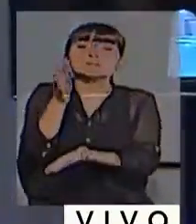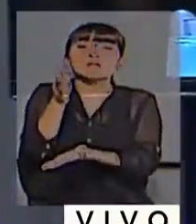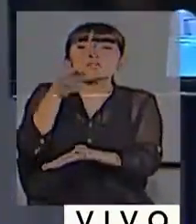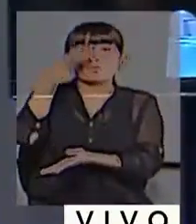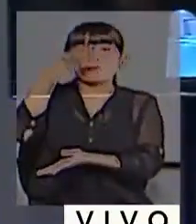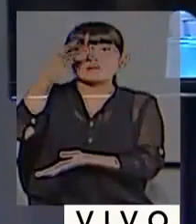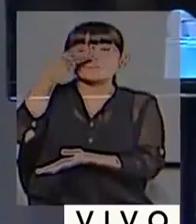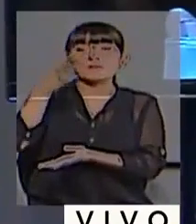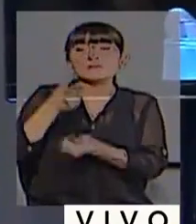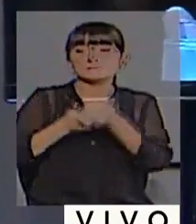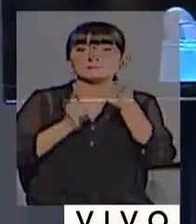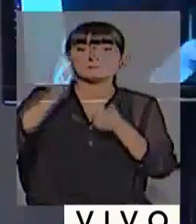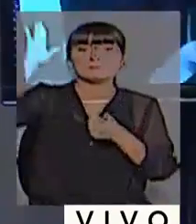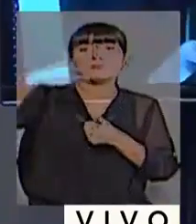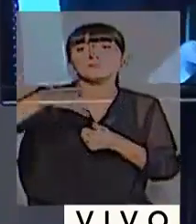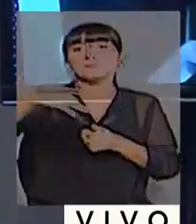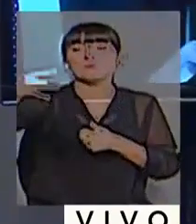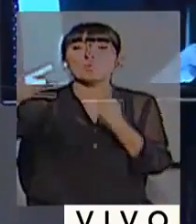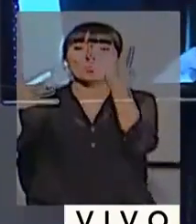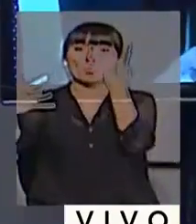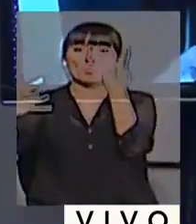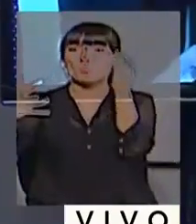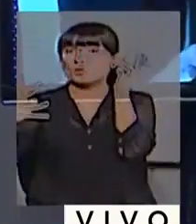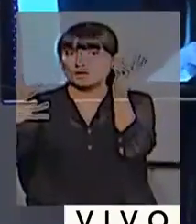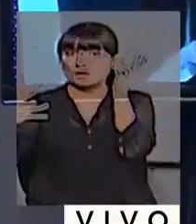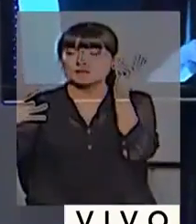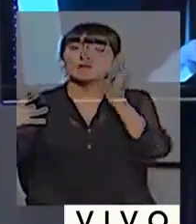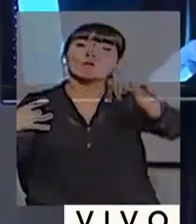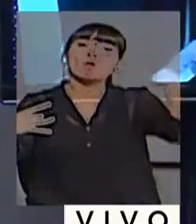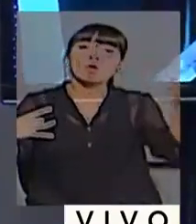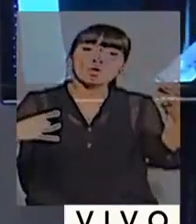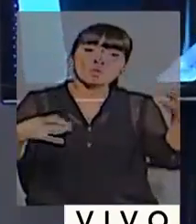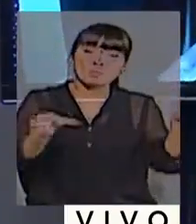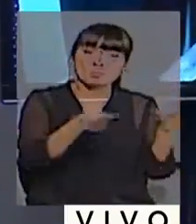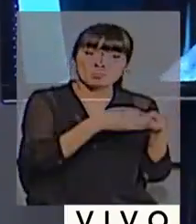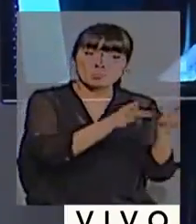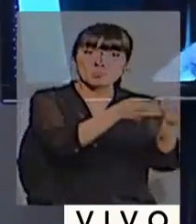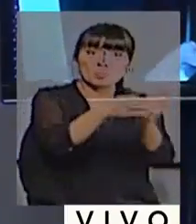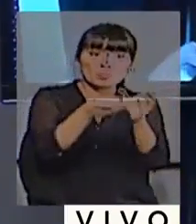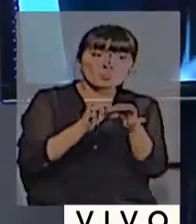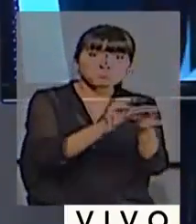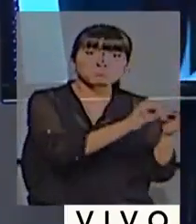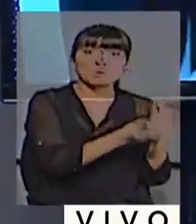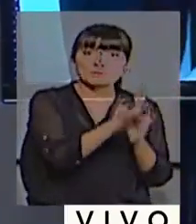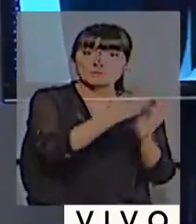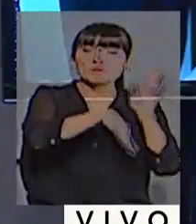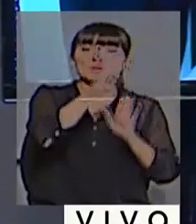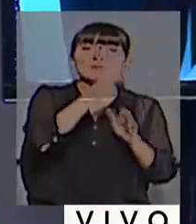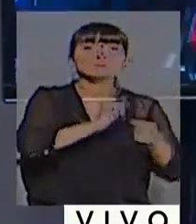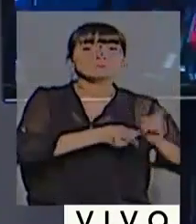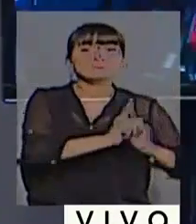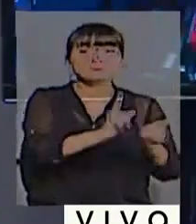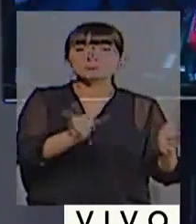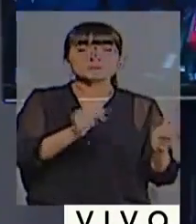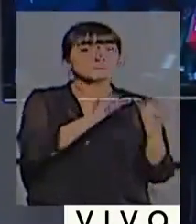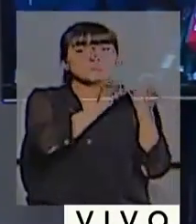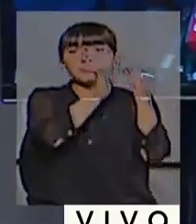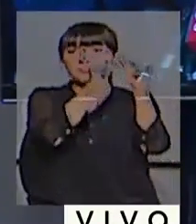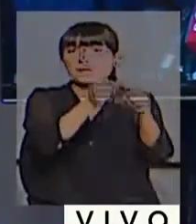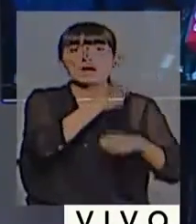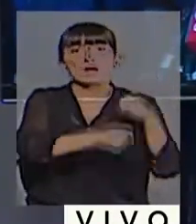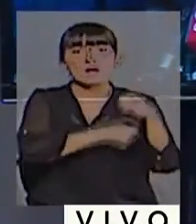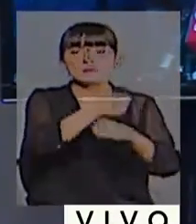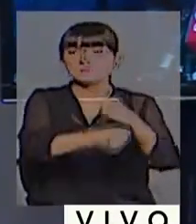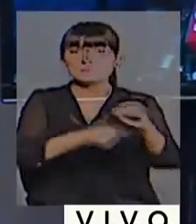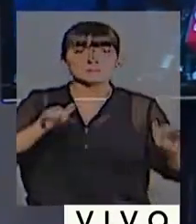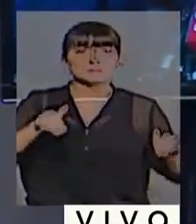noviembre. Y el resto de los partidos de la nueva mayoría está trabajando en coordinación, como lo ha venido haciendo siempre, como lo ha hecho durante tantos